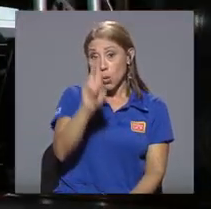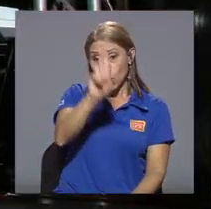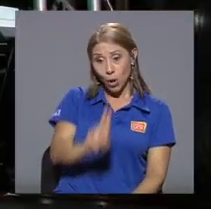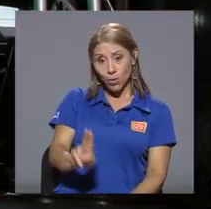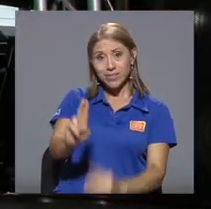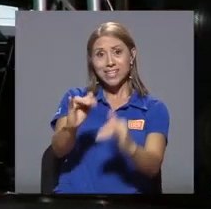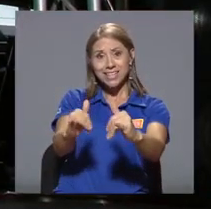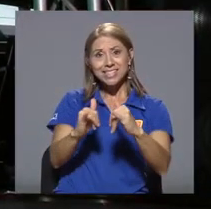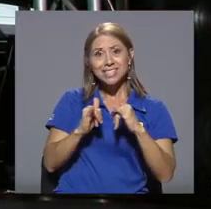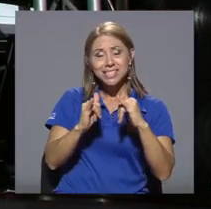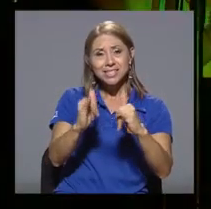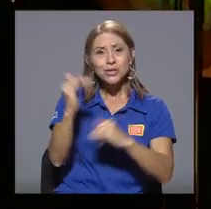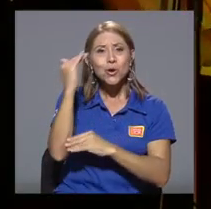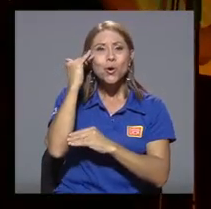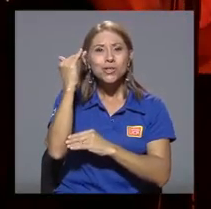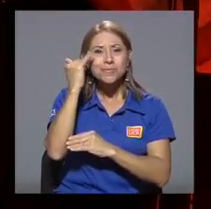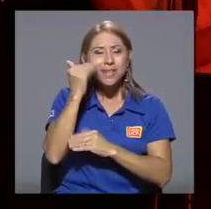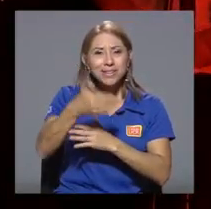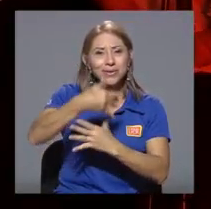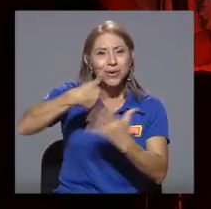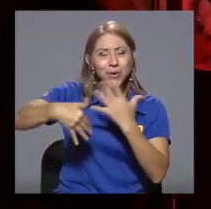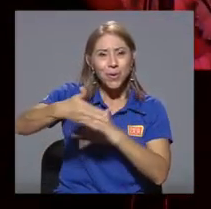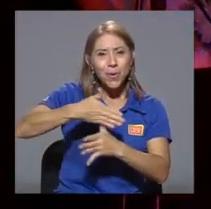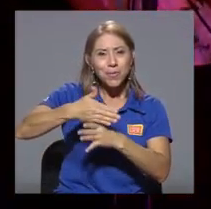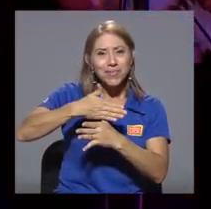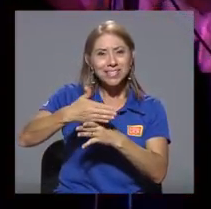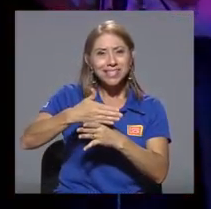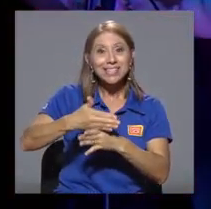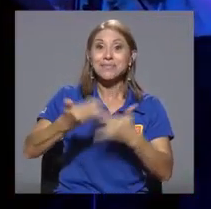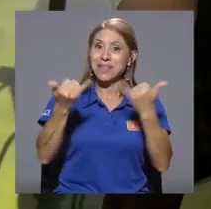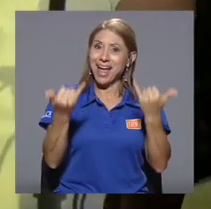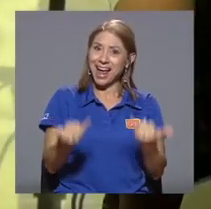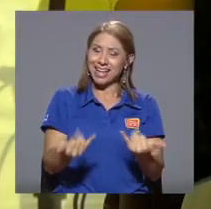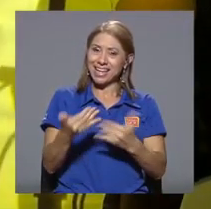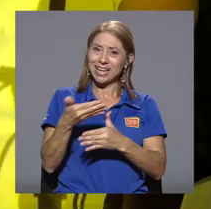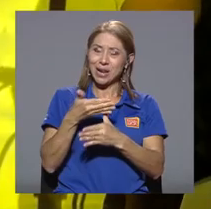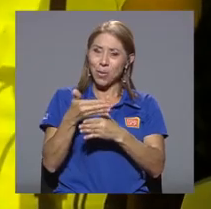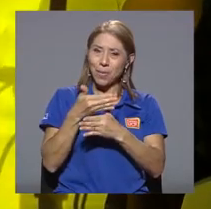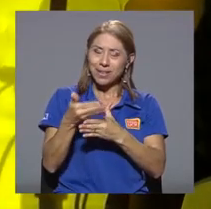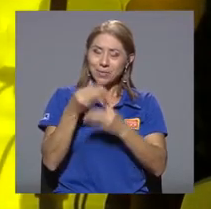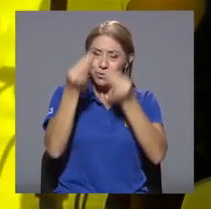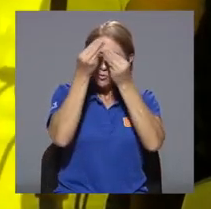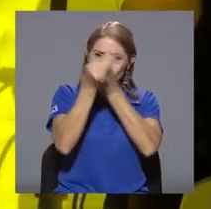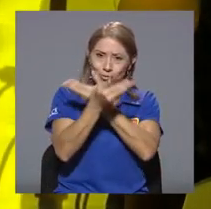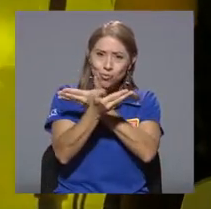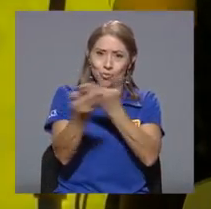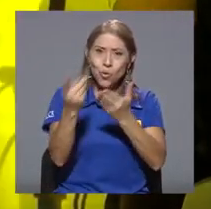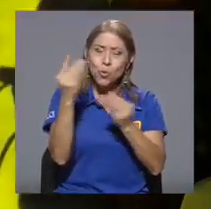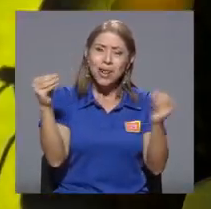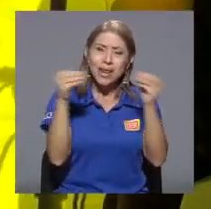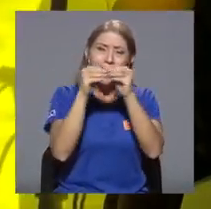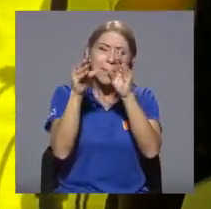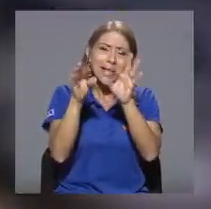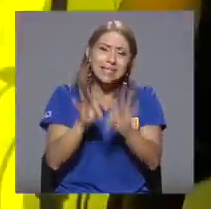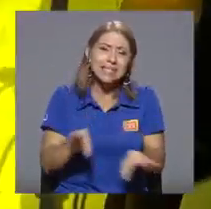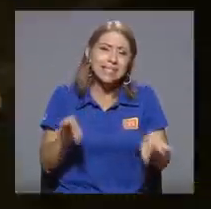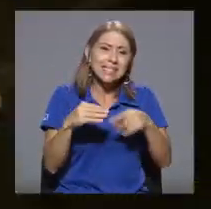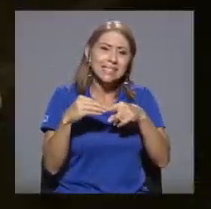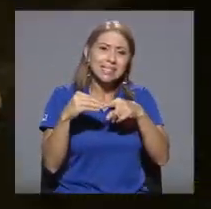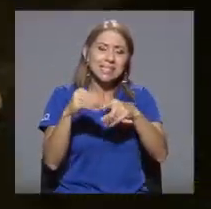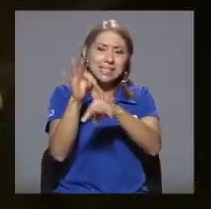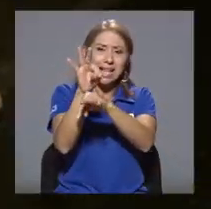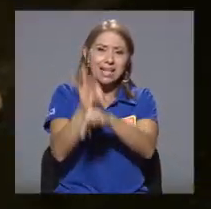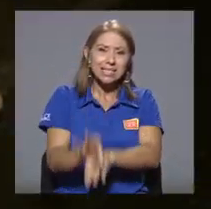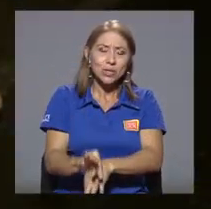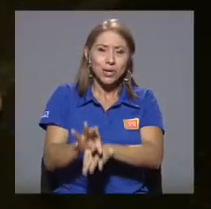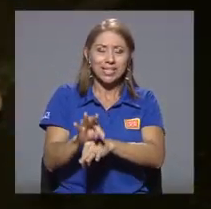es sinónimo de conocimiento y convivencias, aquí le compartimos el detalle de una de las más significativas tradiciones